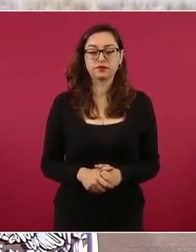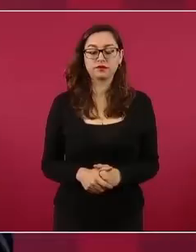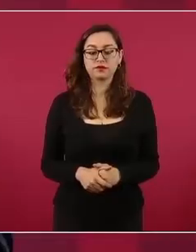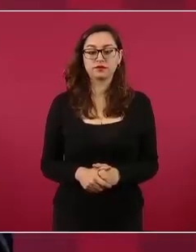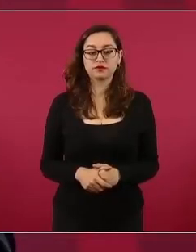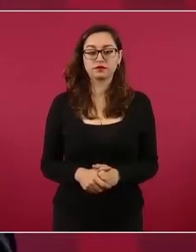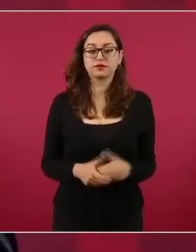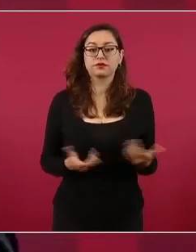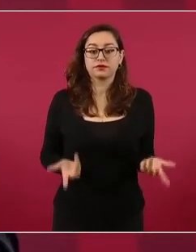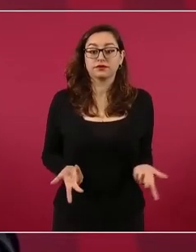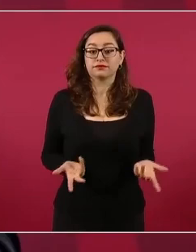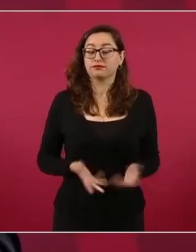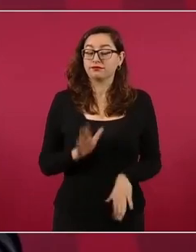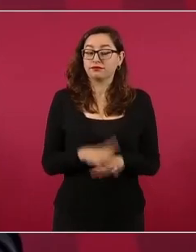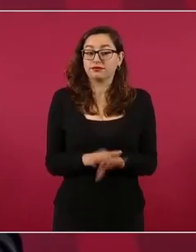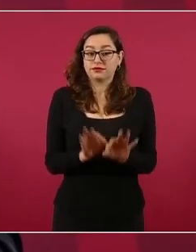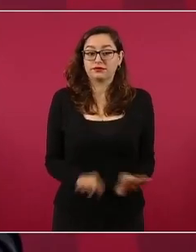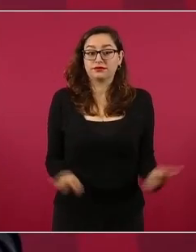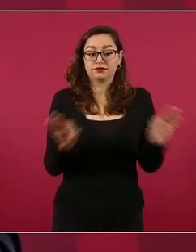del Tribunal